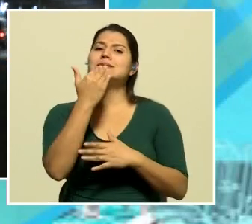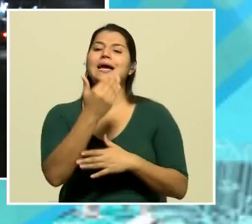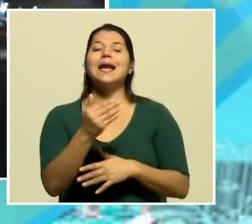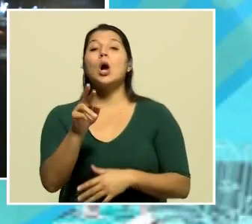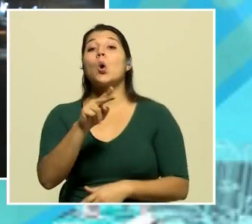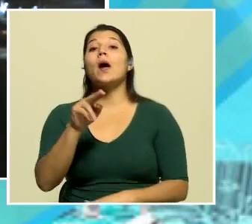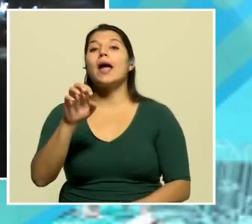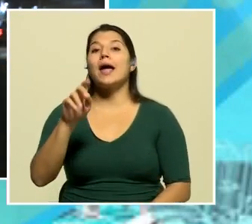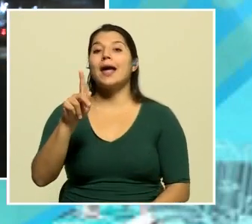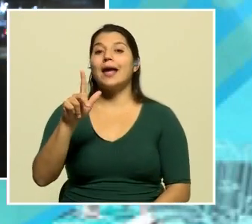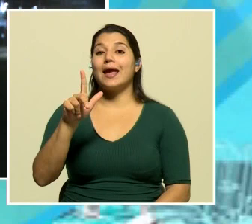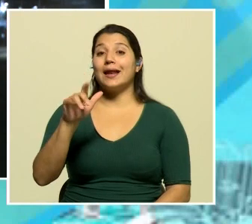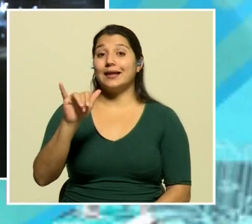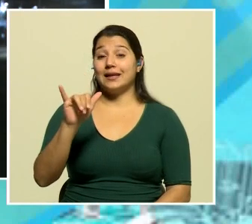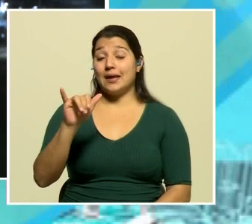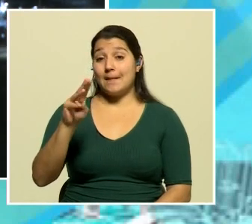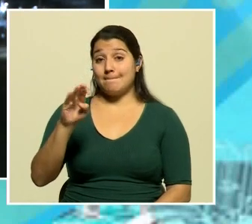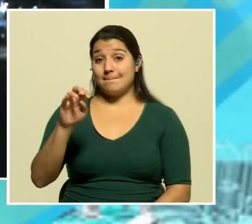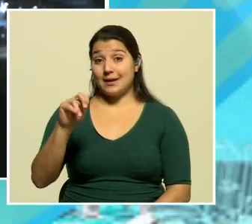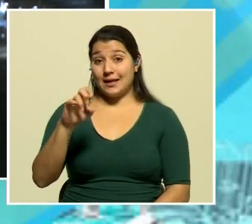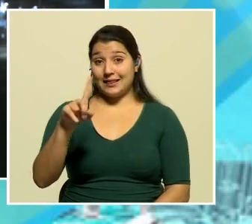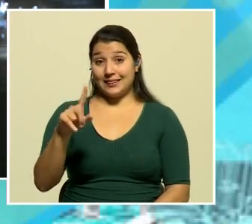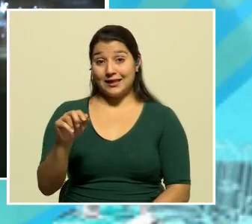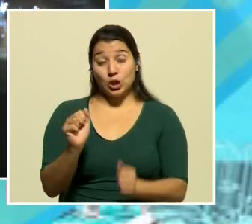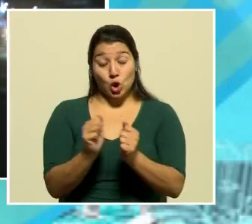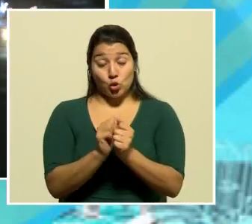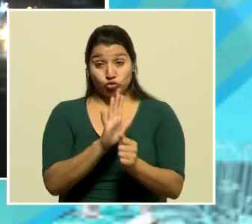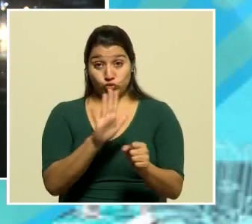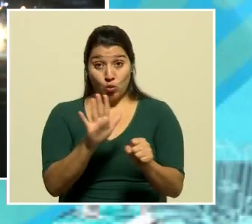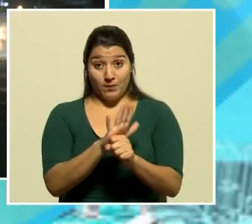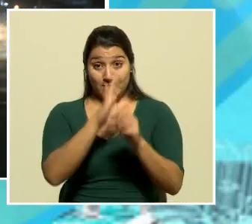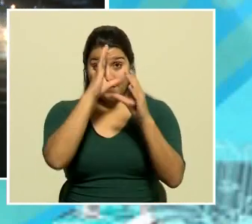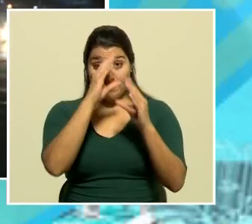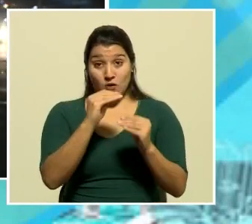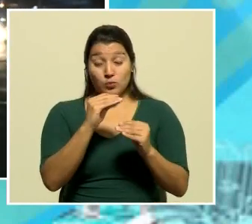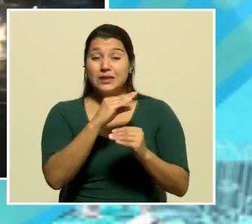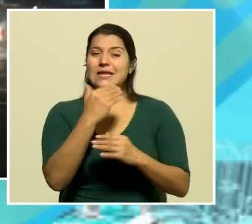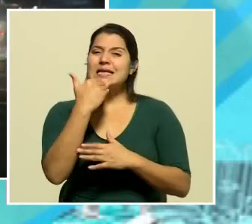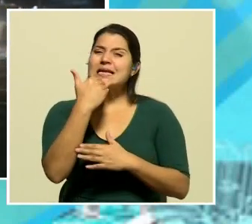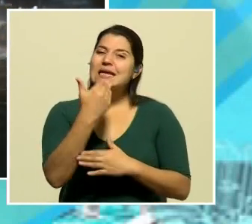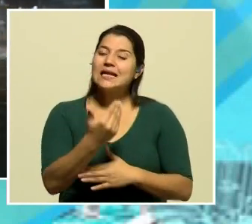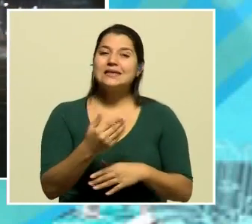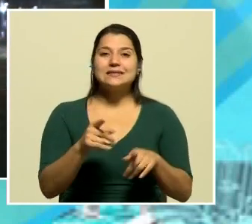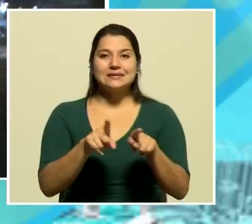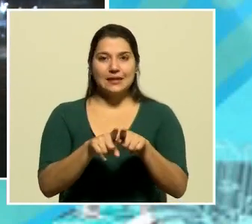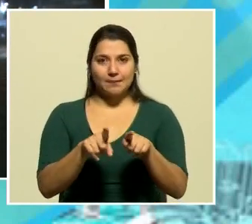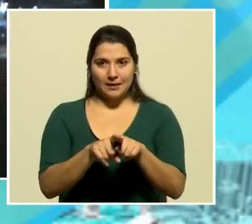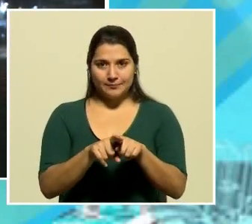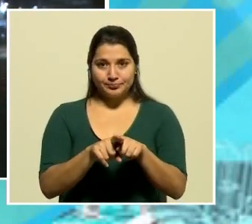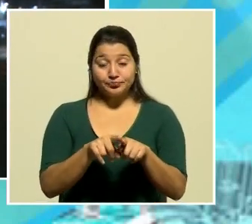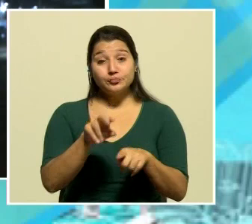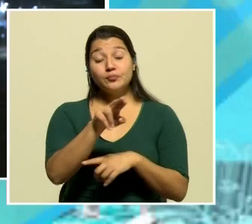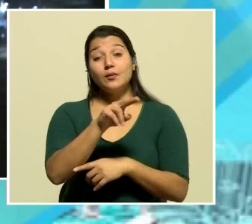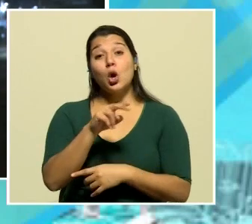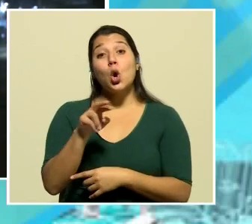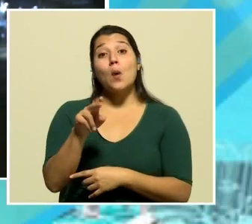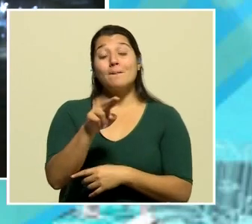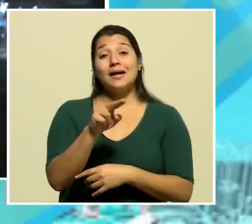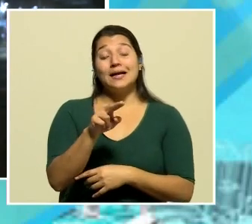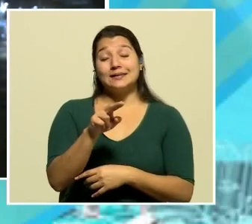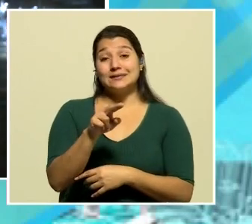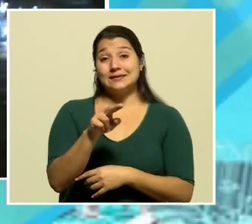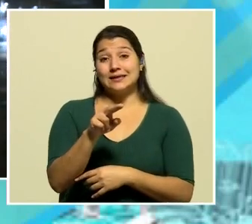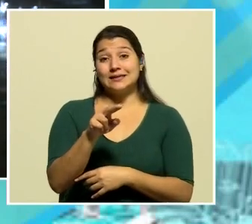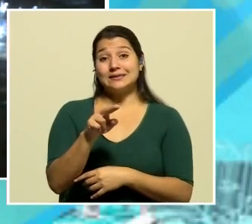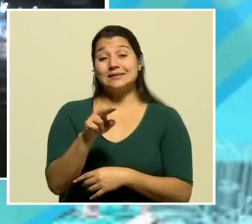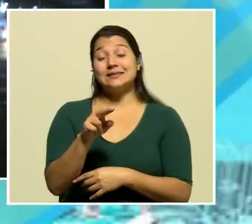nuestra compañera Elki Méndez con este completo informe, y agradecemos también a los colegas del medio